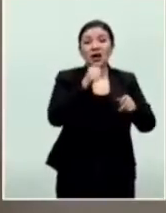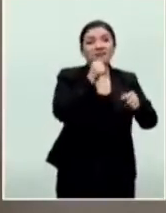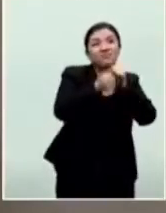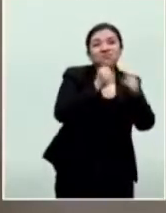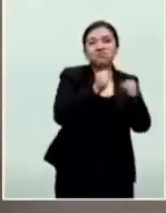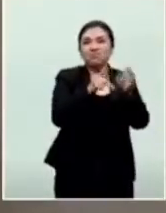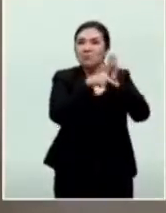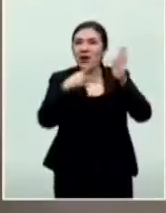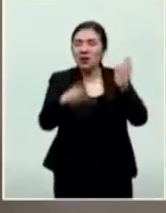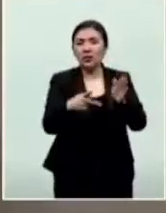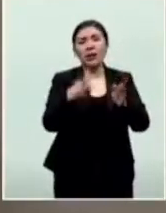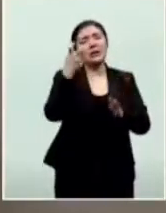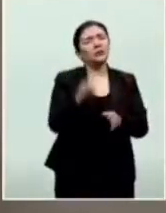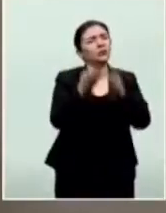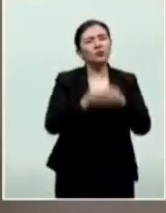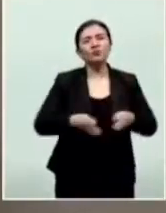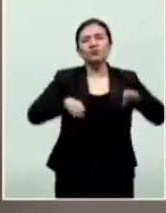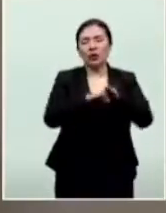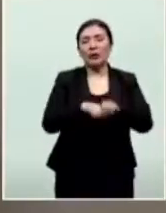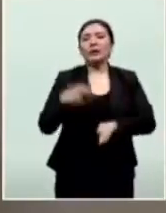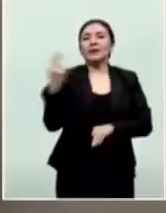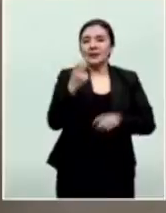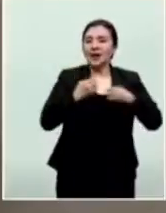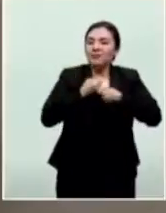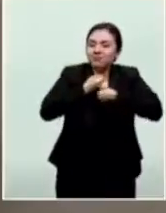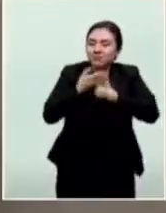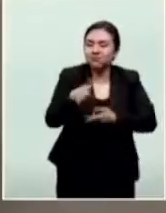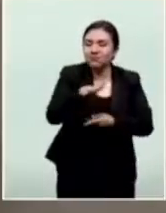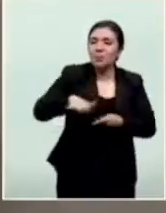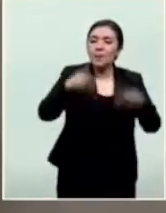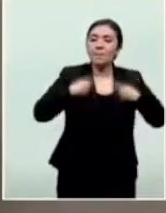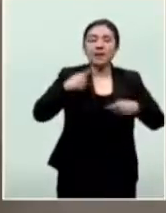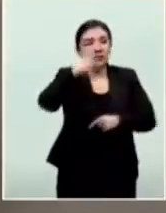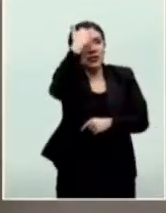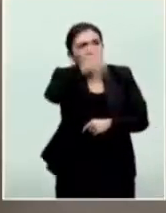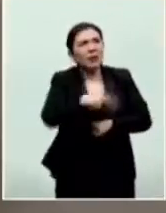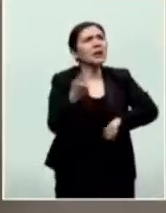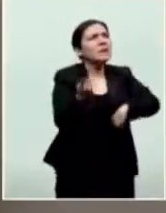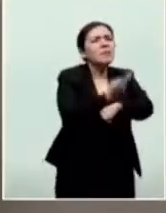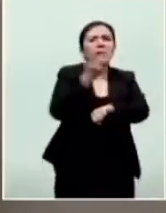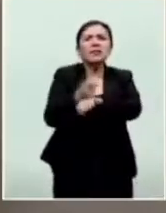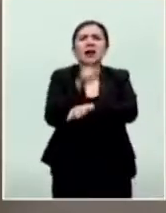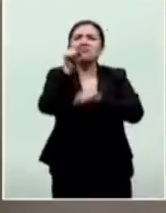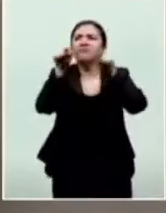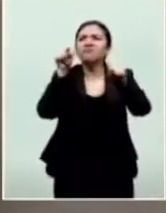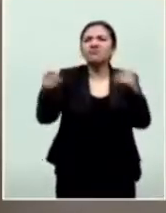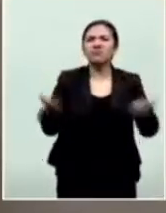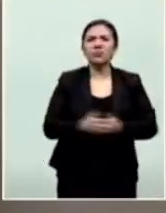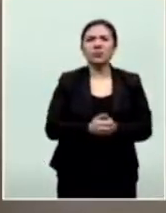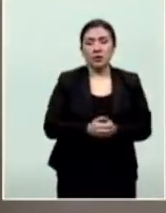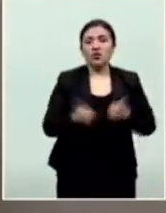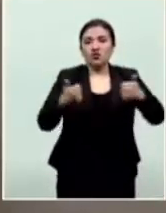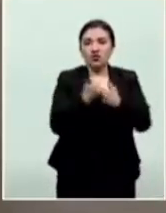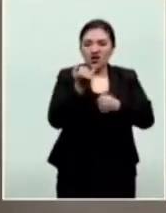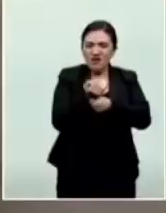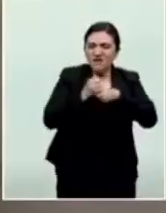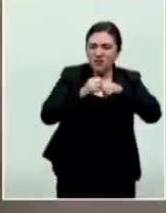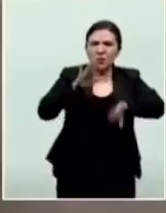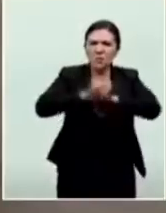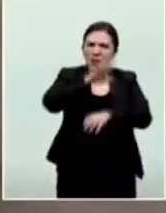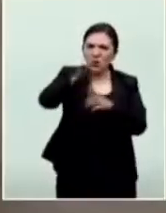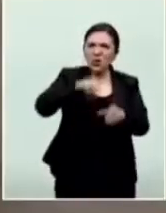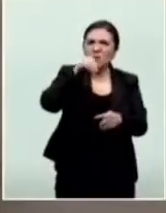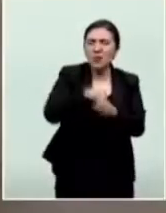población de todo lo que sucede, generar un debate robusto e informado,